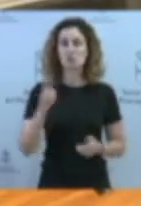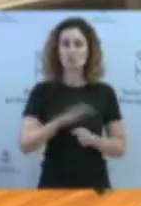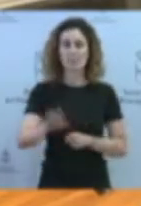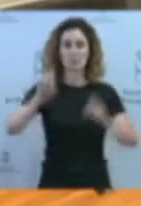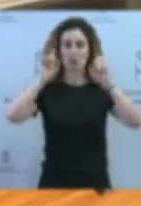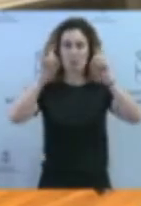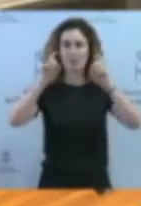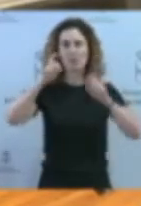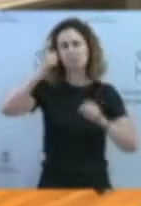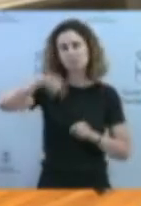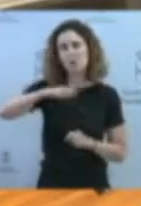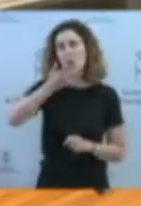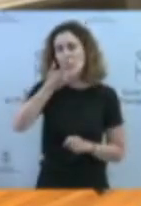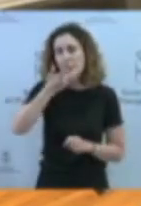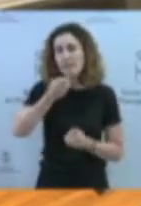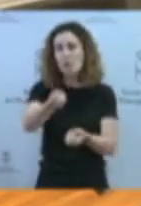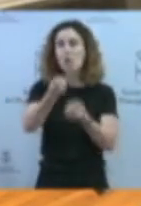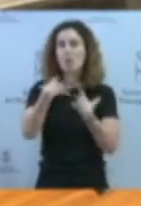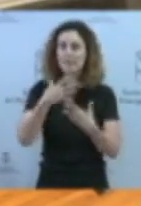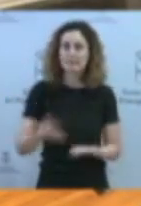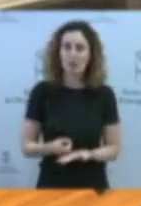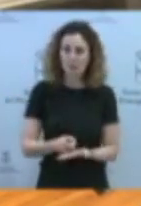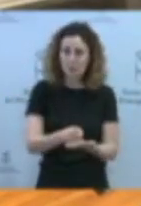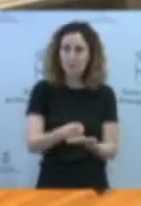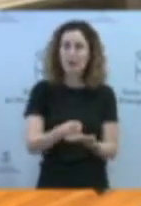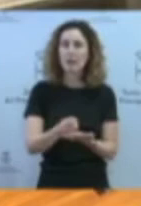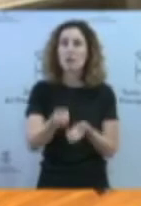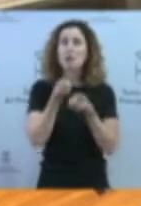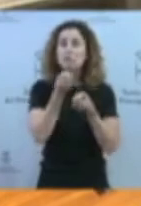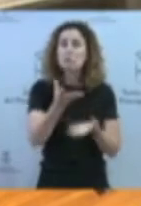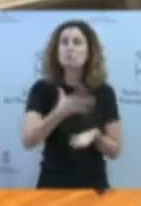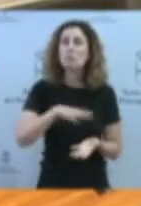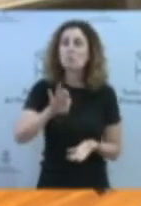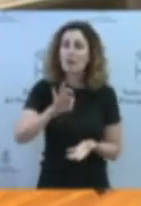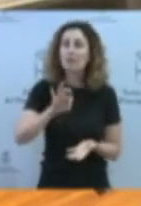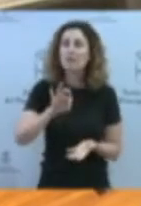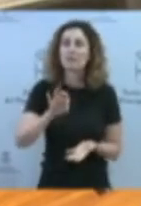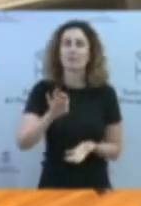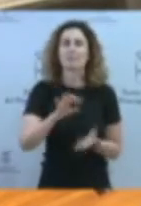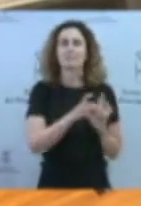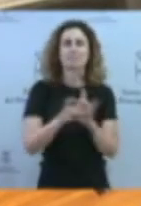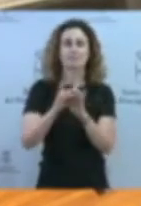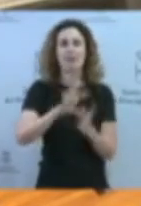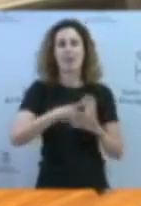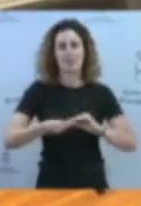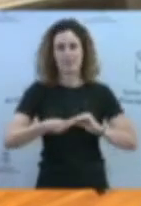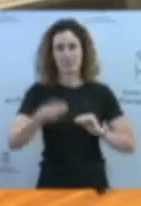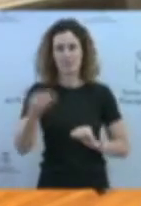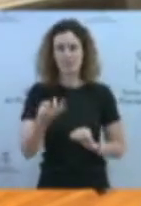las rutas, lo que se nos dice de las posibilidades y conforme a eso tenemos que adecuarnos. Y no es una postura bondadosa,